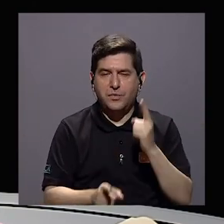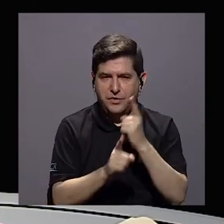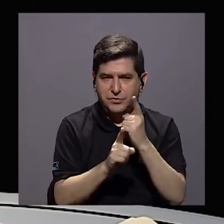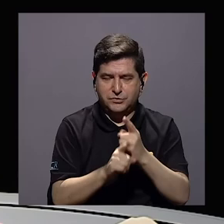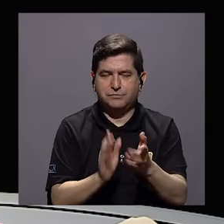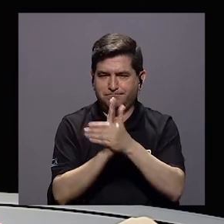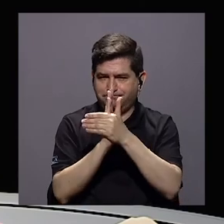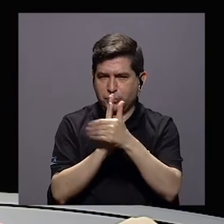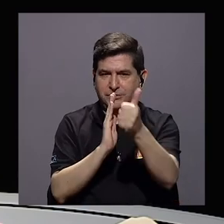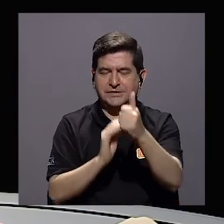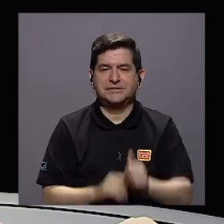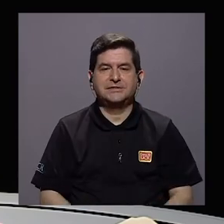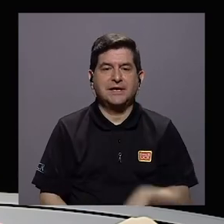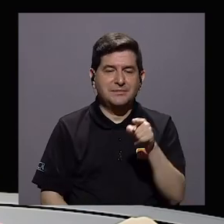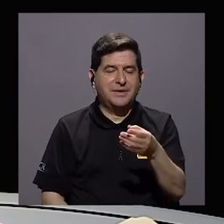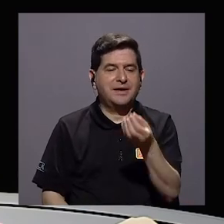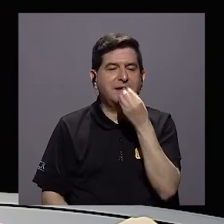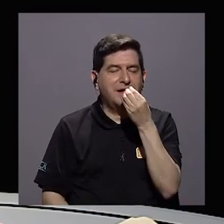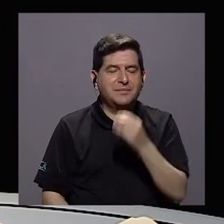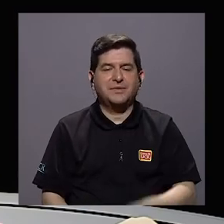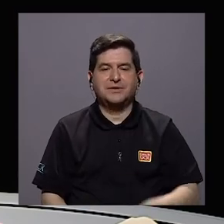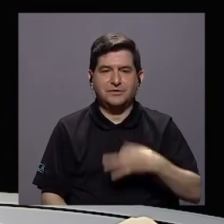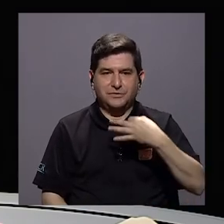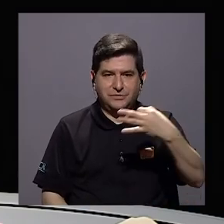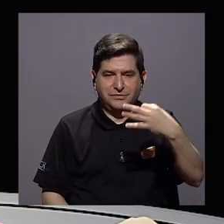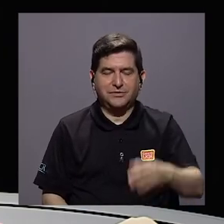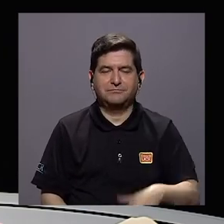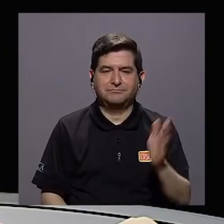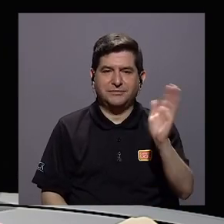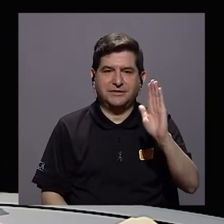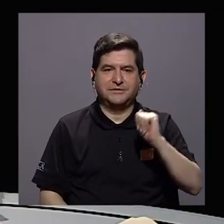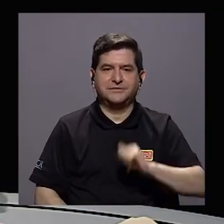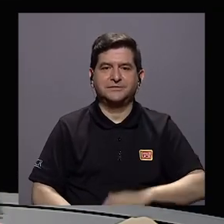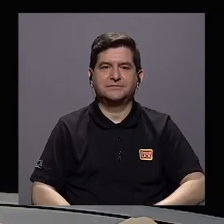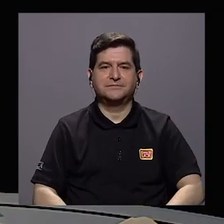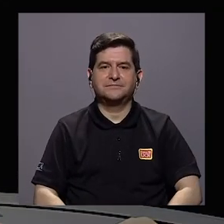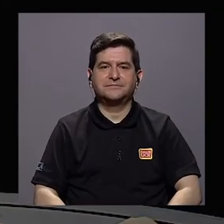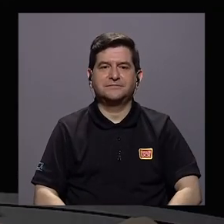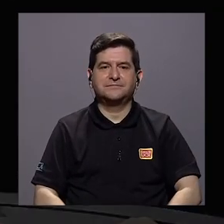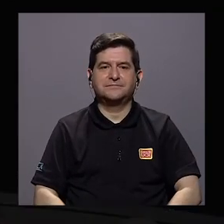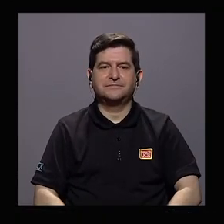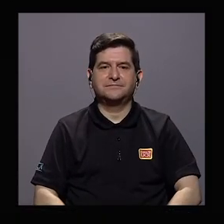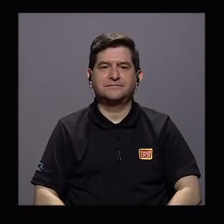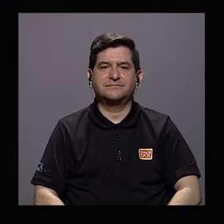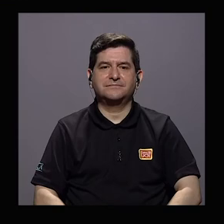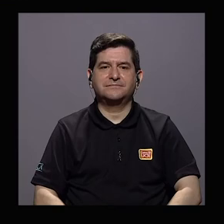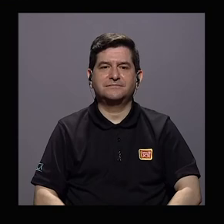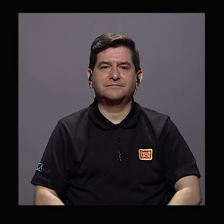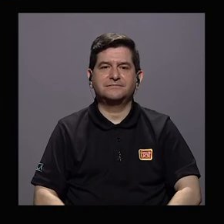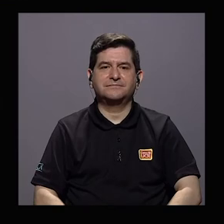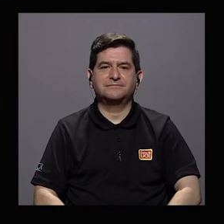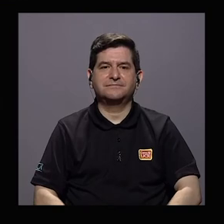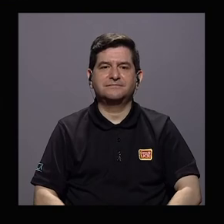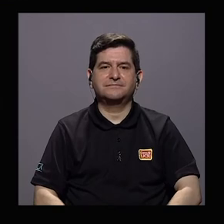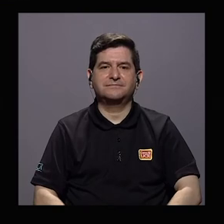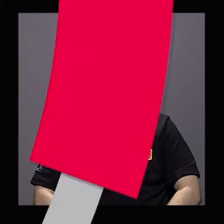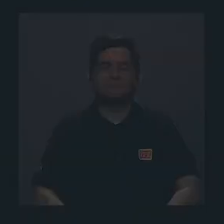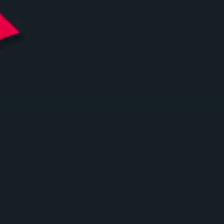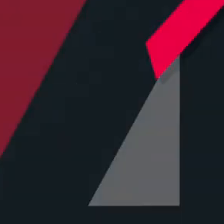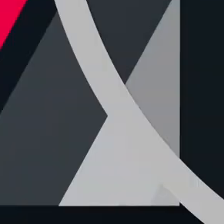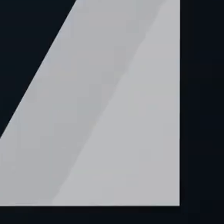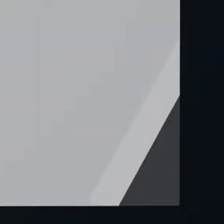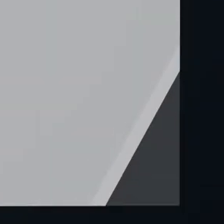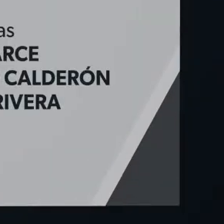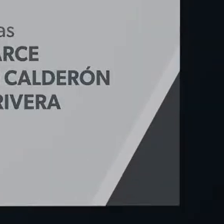números sanos y potentes para ese casado que recibimos en la mesa. Hasta luego. Muchas gracias, doña Isabel.